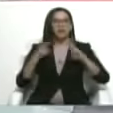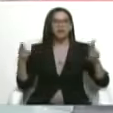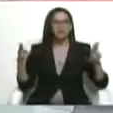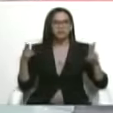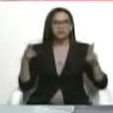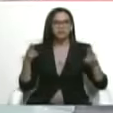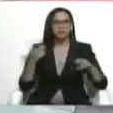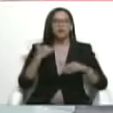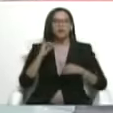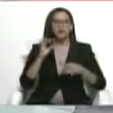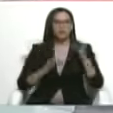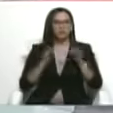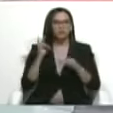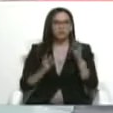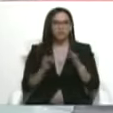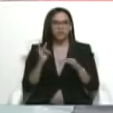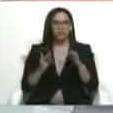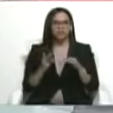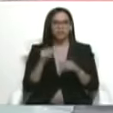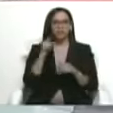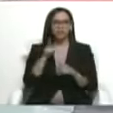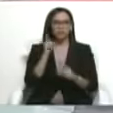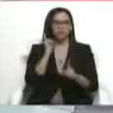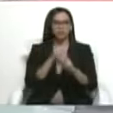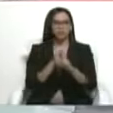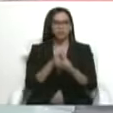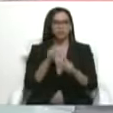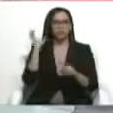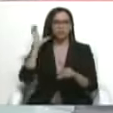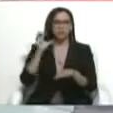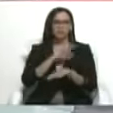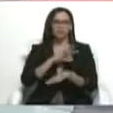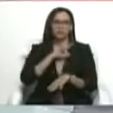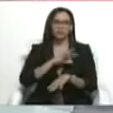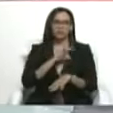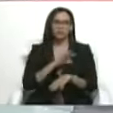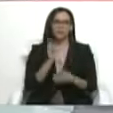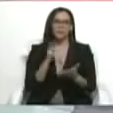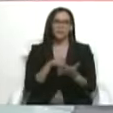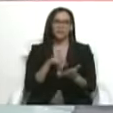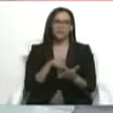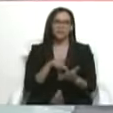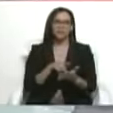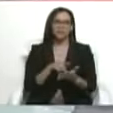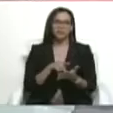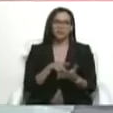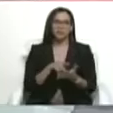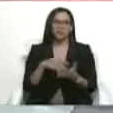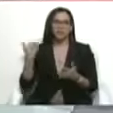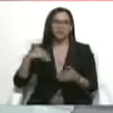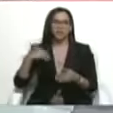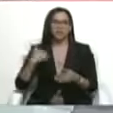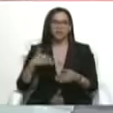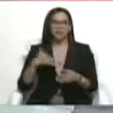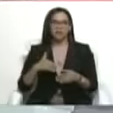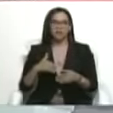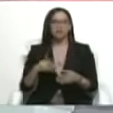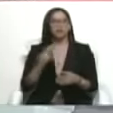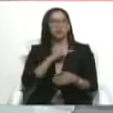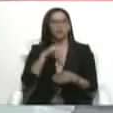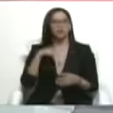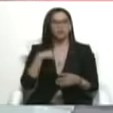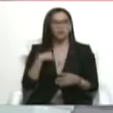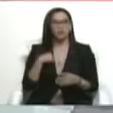hay justicia, tú garantizas un Estado social participativo y de derecho. Y eso es lo que nosotros